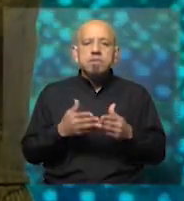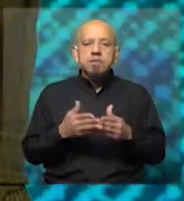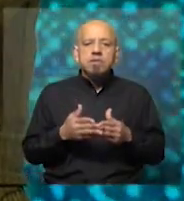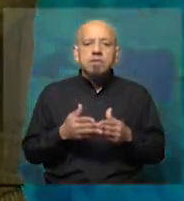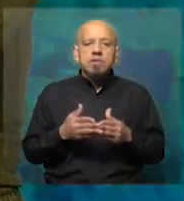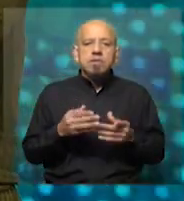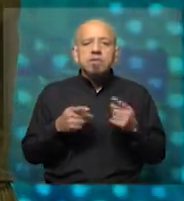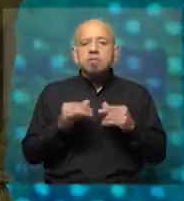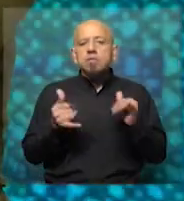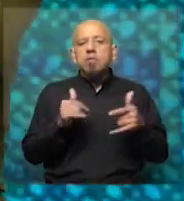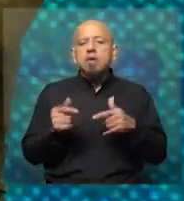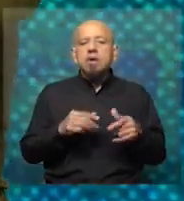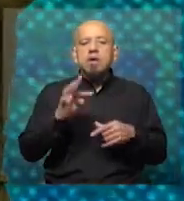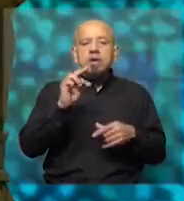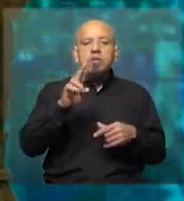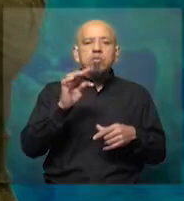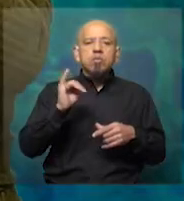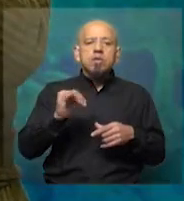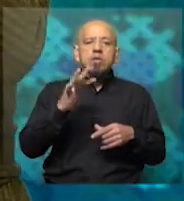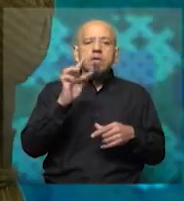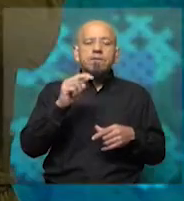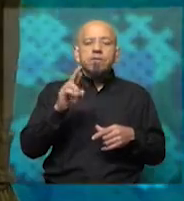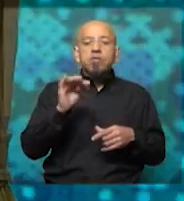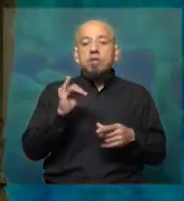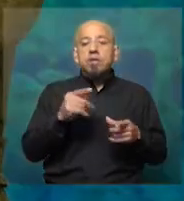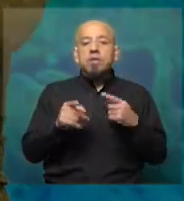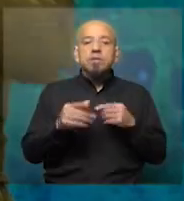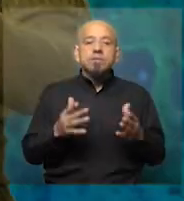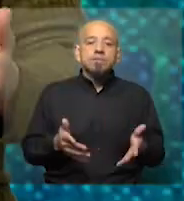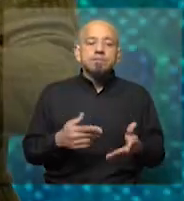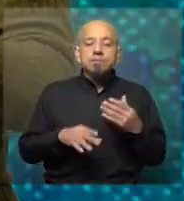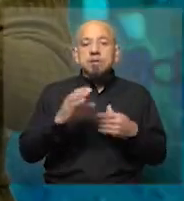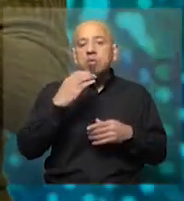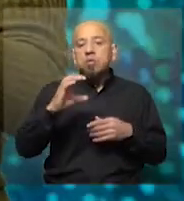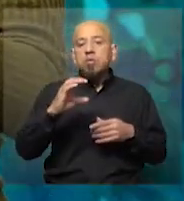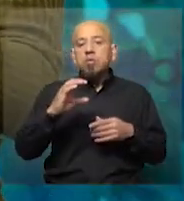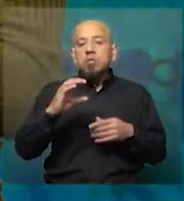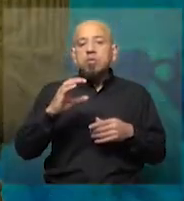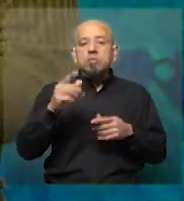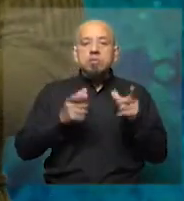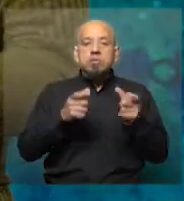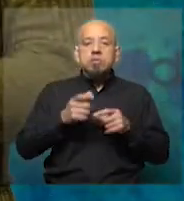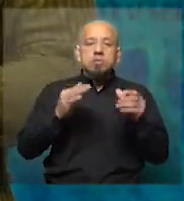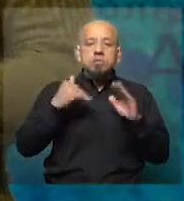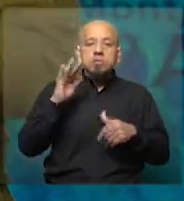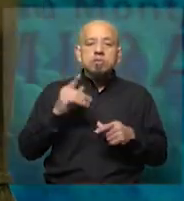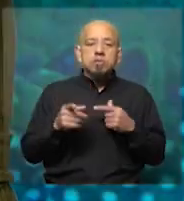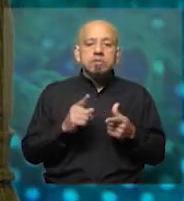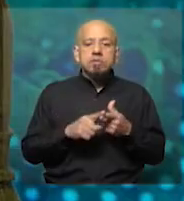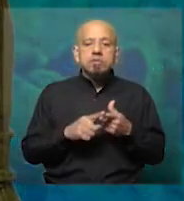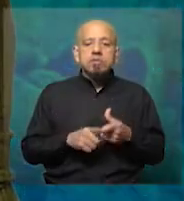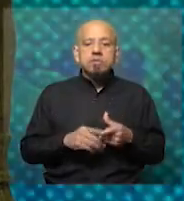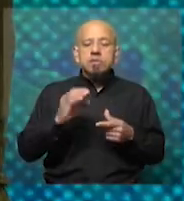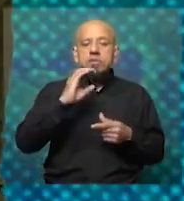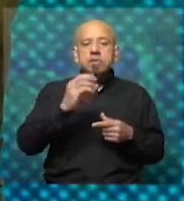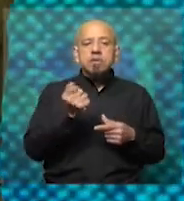uno también juega, yo que sé, al Tutti Frutti, a las cartas. ¿Cuántos clubes de veteranos hay, por llamarlo de alguna manera, que juegan, yo qué sé, a la